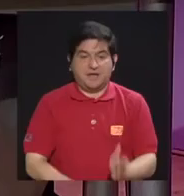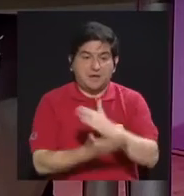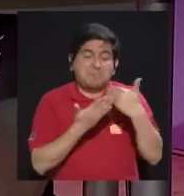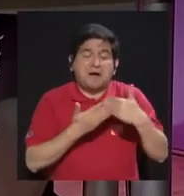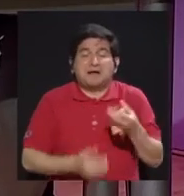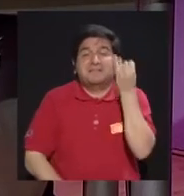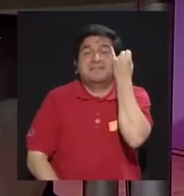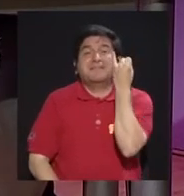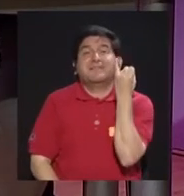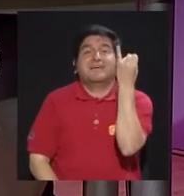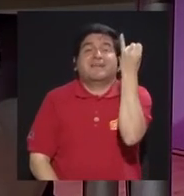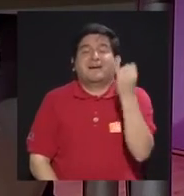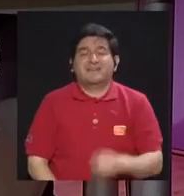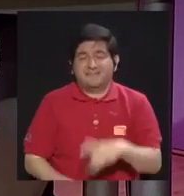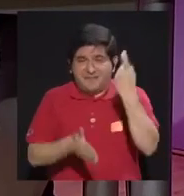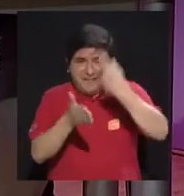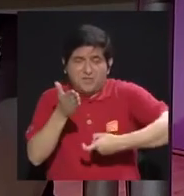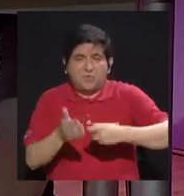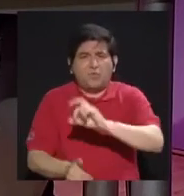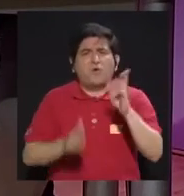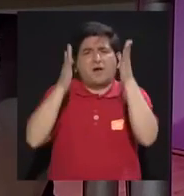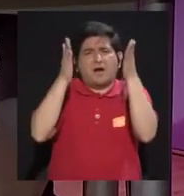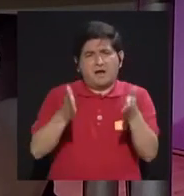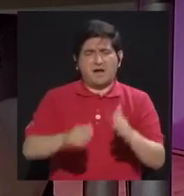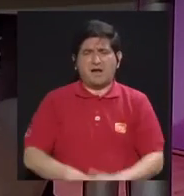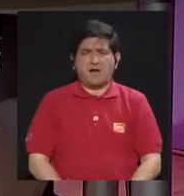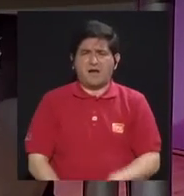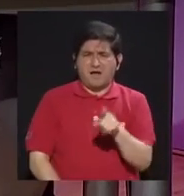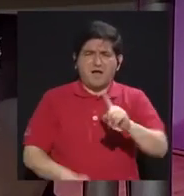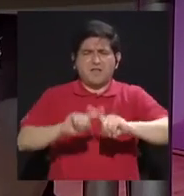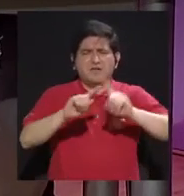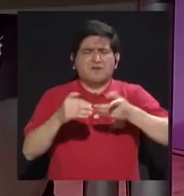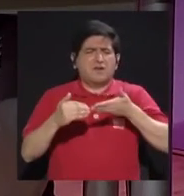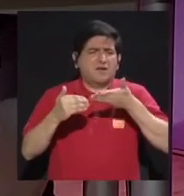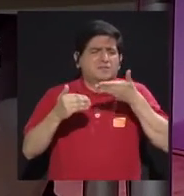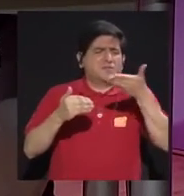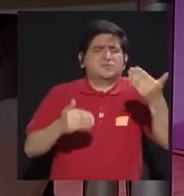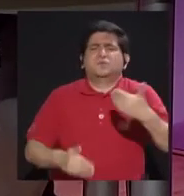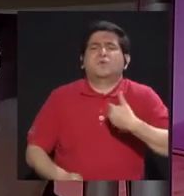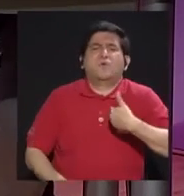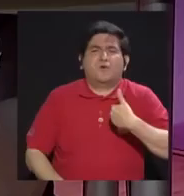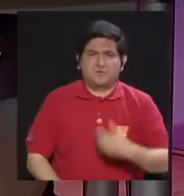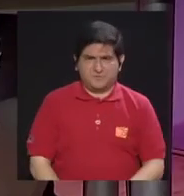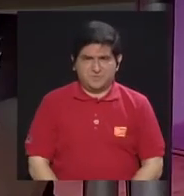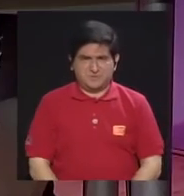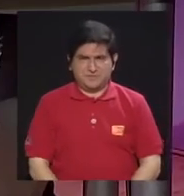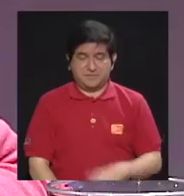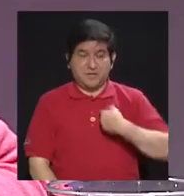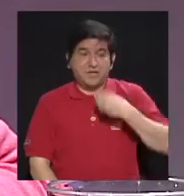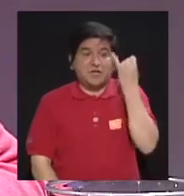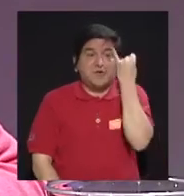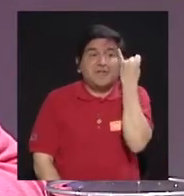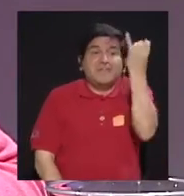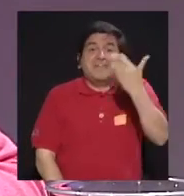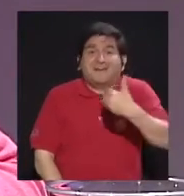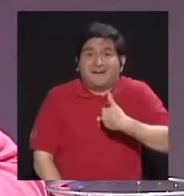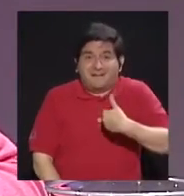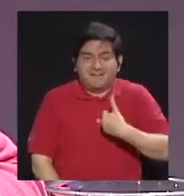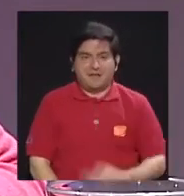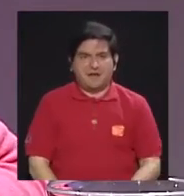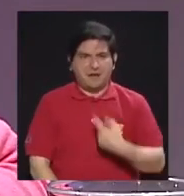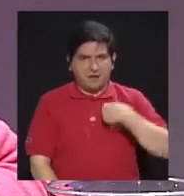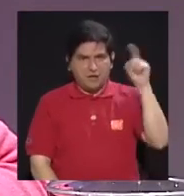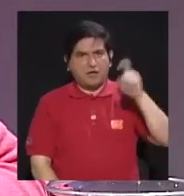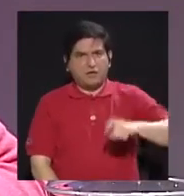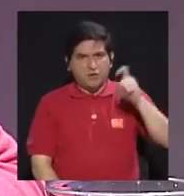era que los ticos eran una serie de cosas, ¿verdad? Que venía con esa percepción y que he tenido que